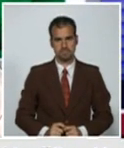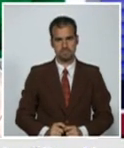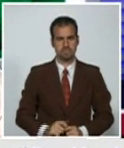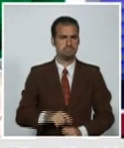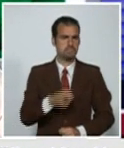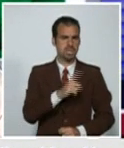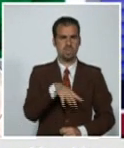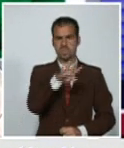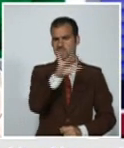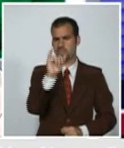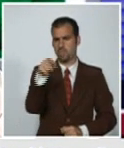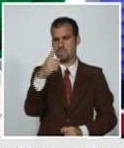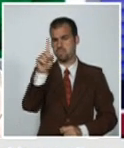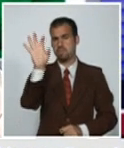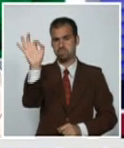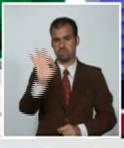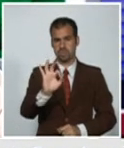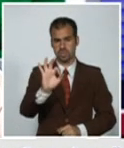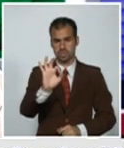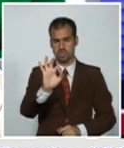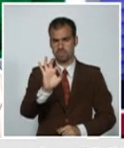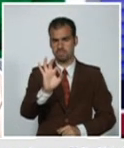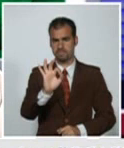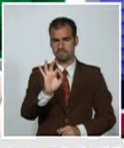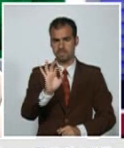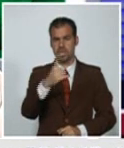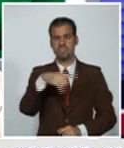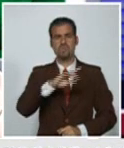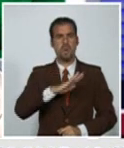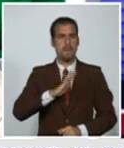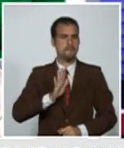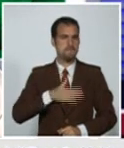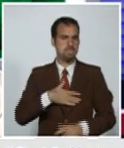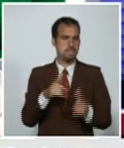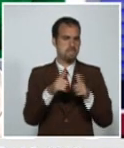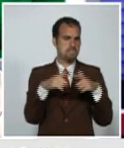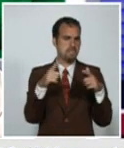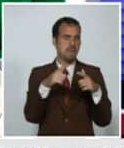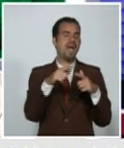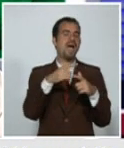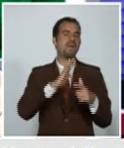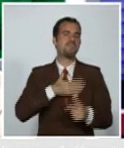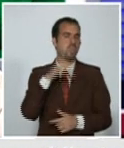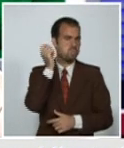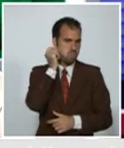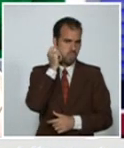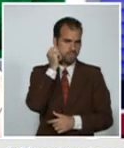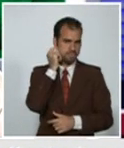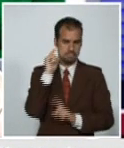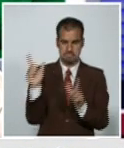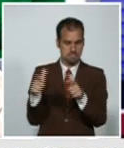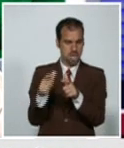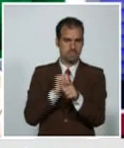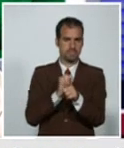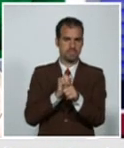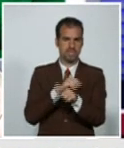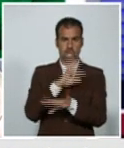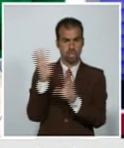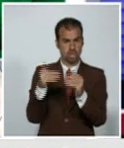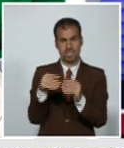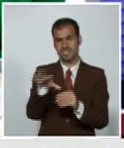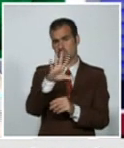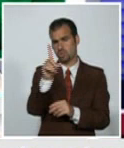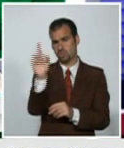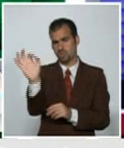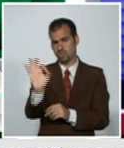de todos los diagnosticados en Cuba son del sexo femenino. En el acumulado, el